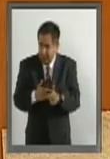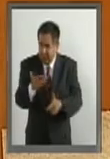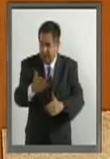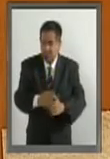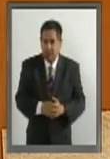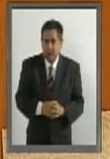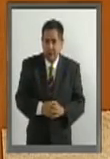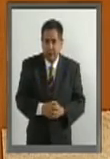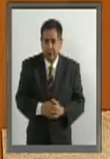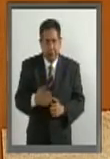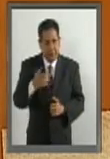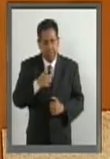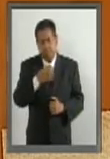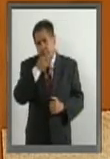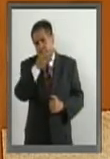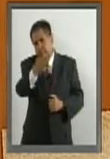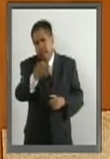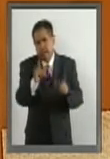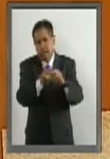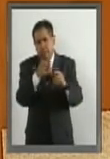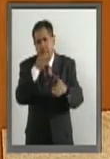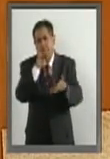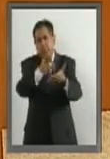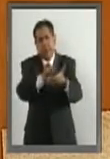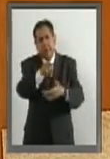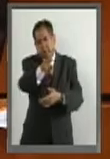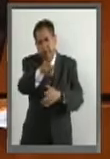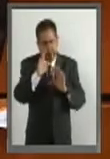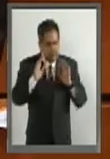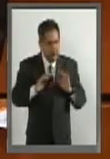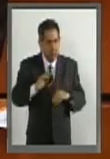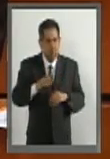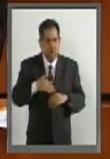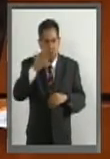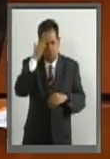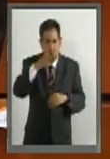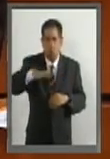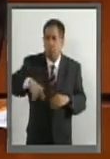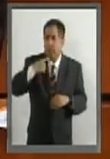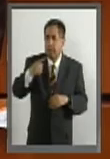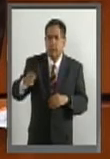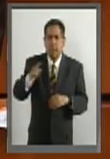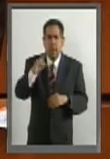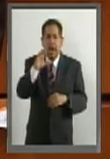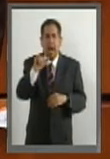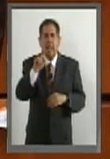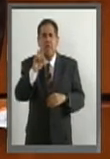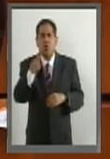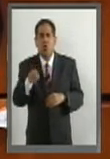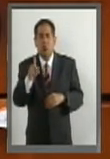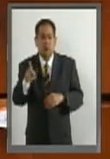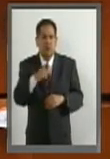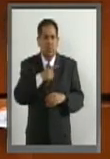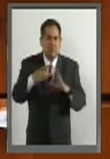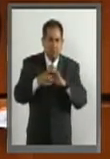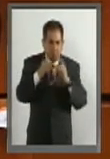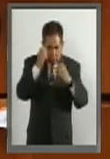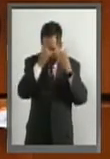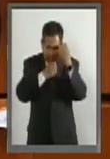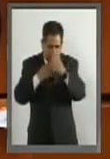Yo se lo dejo a usted porque es una cuestión, como diría Calderón, es una cuestión que hay que